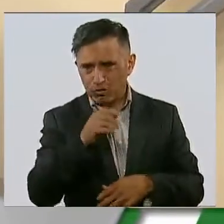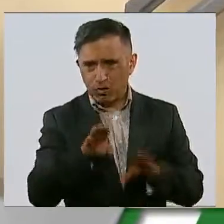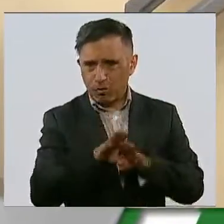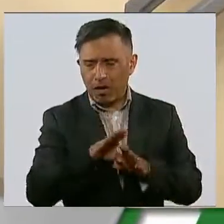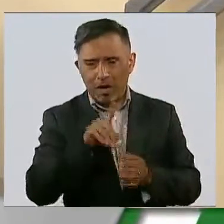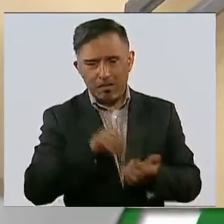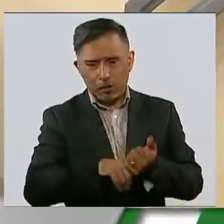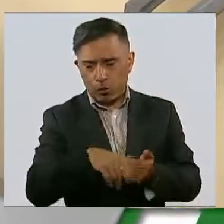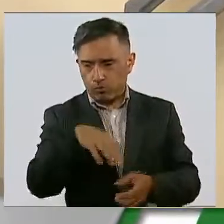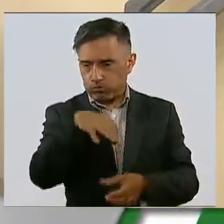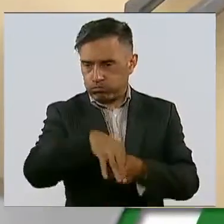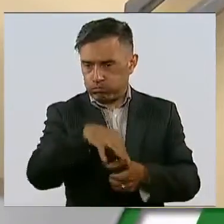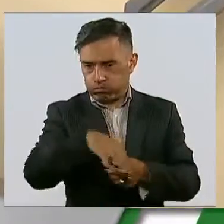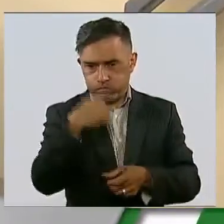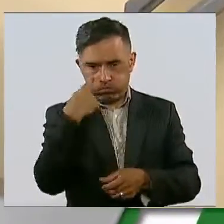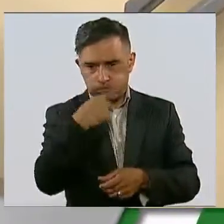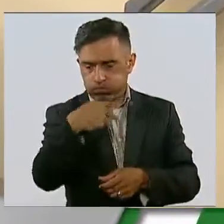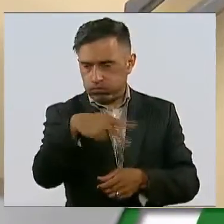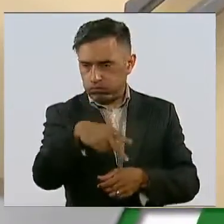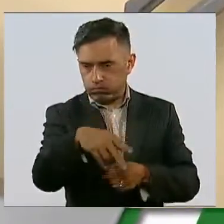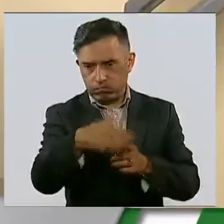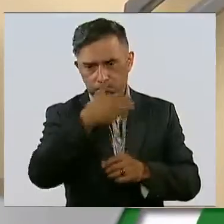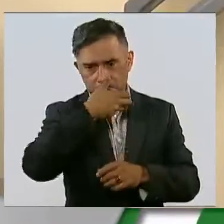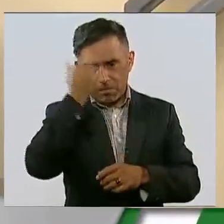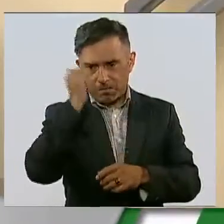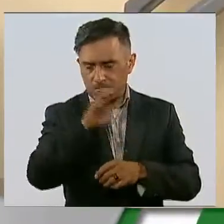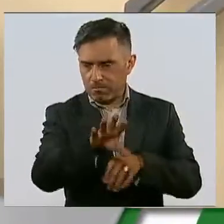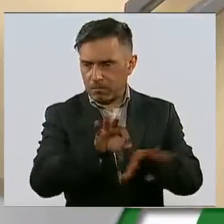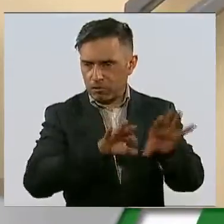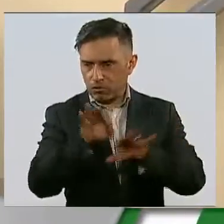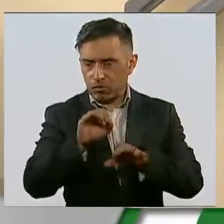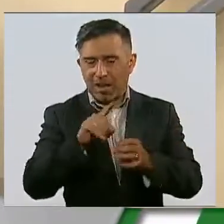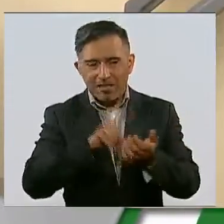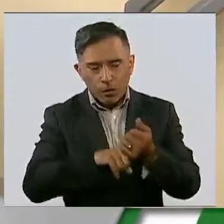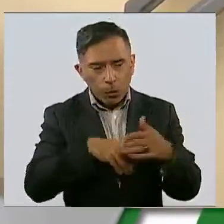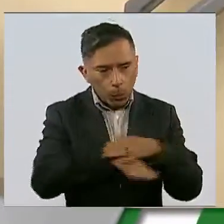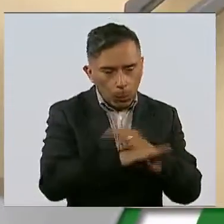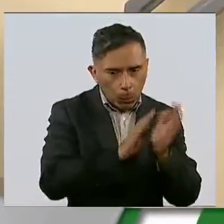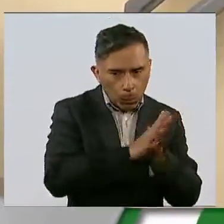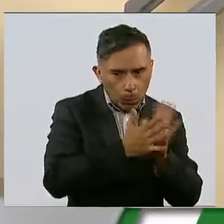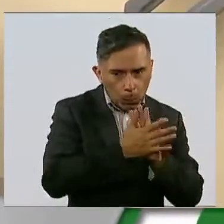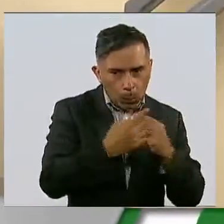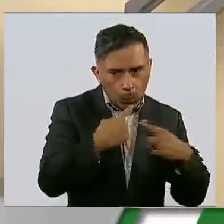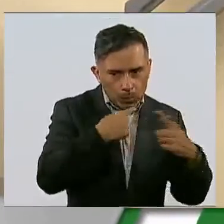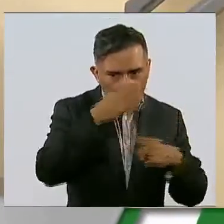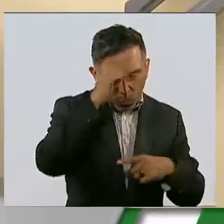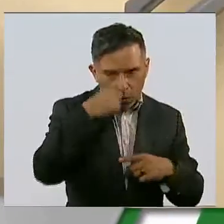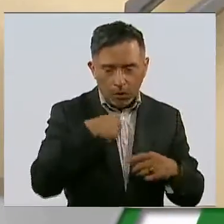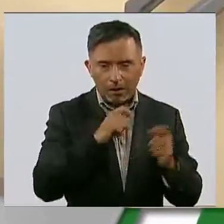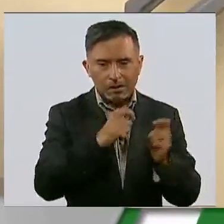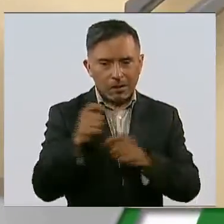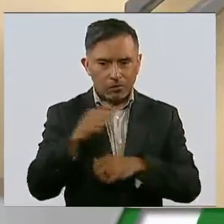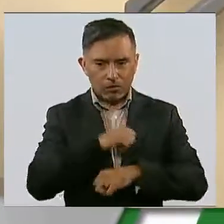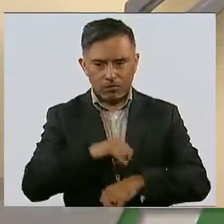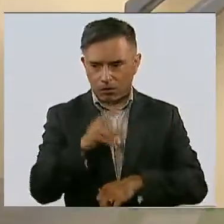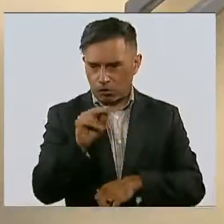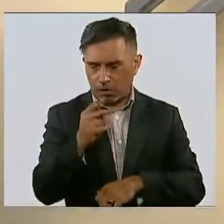urna que consejeros negociados. No, no vamos a caer en esa